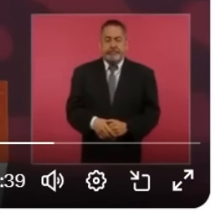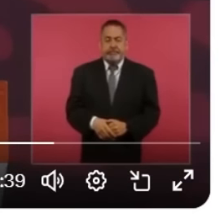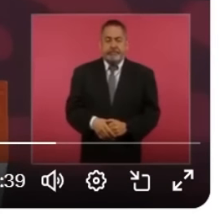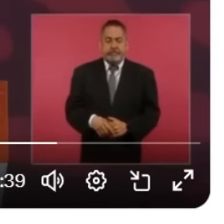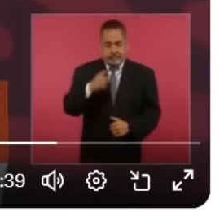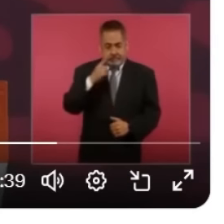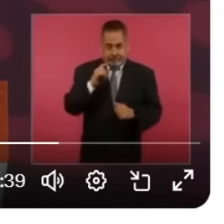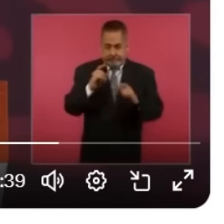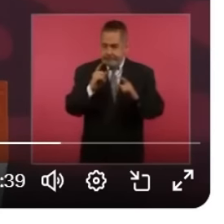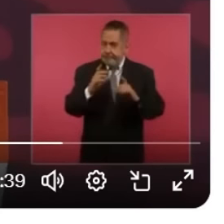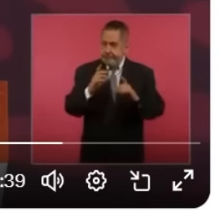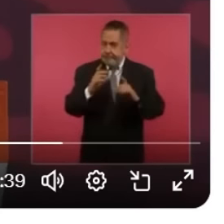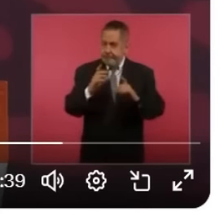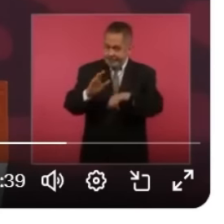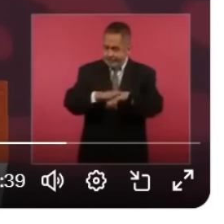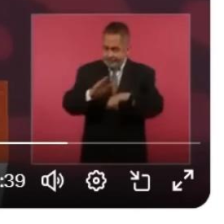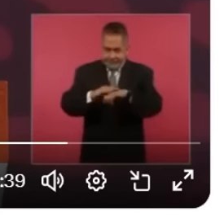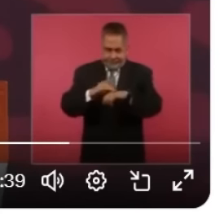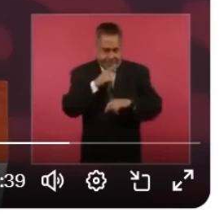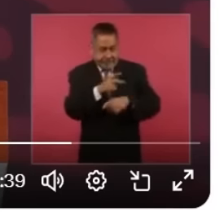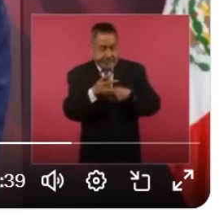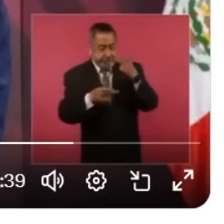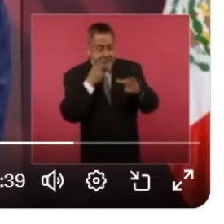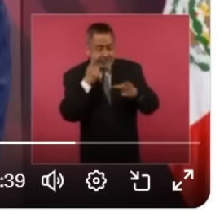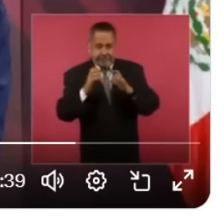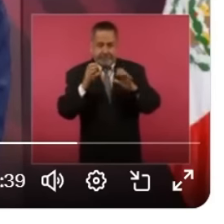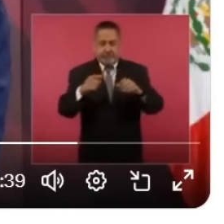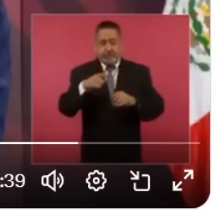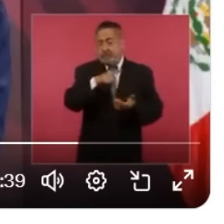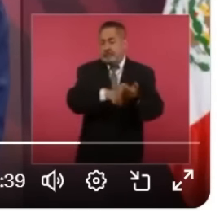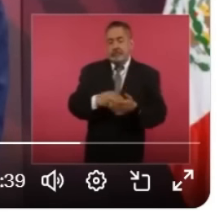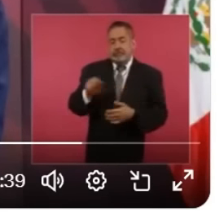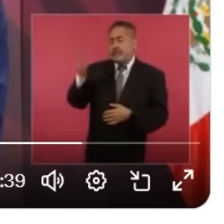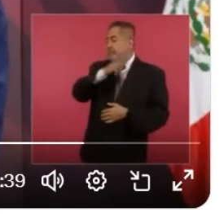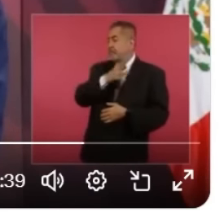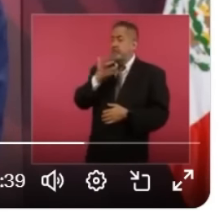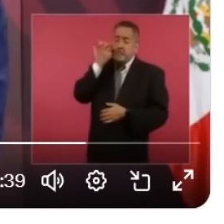hay que verlo con cuidado porque son muy falsarios,